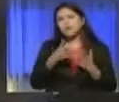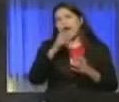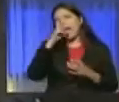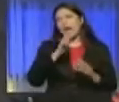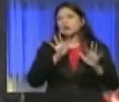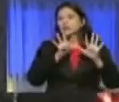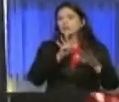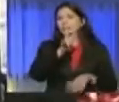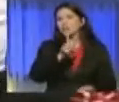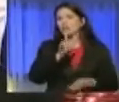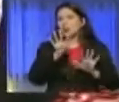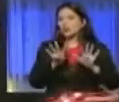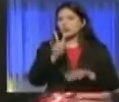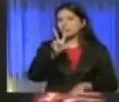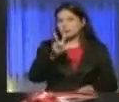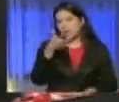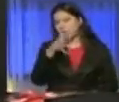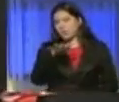92, 93.